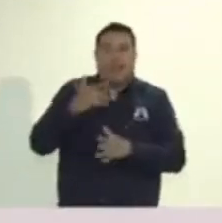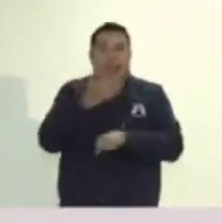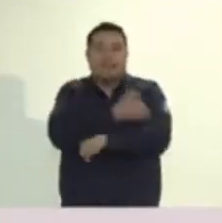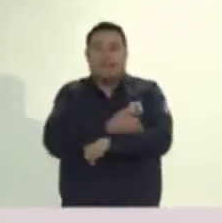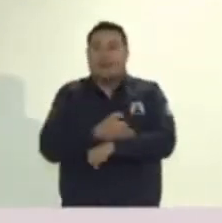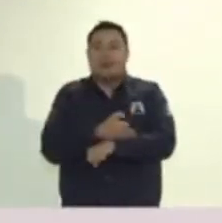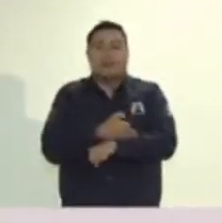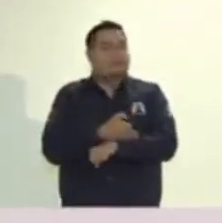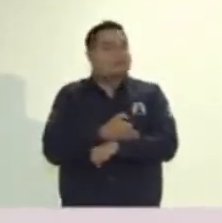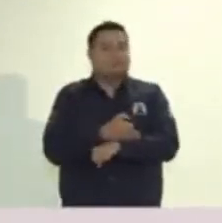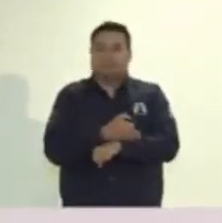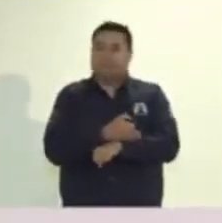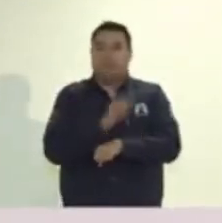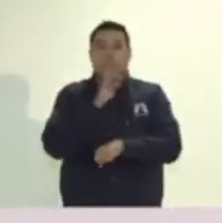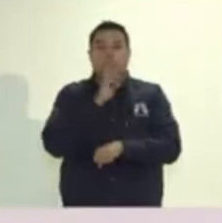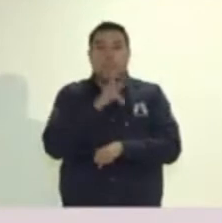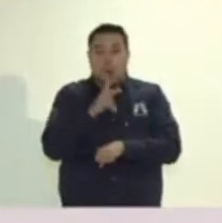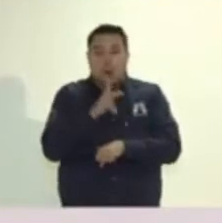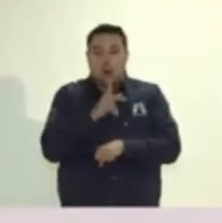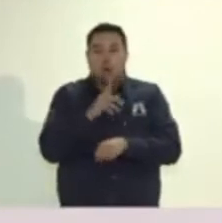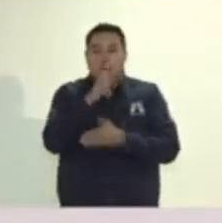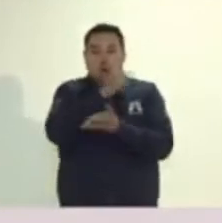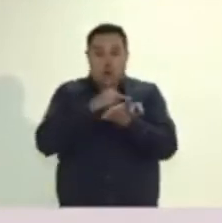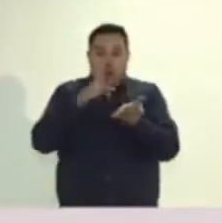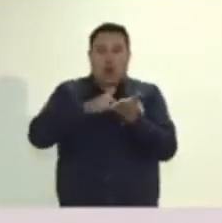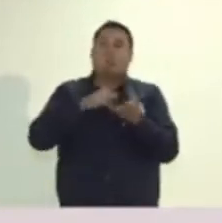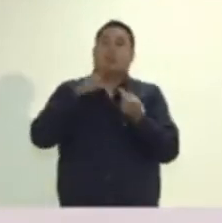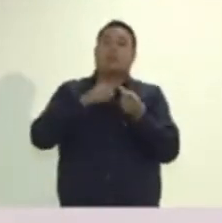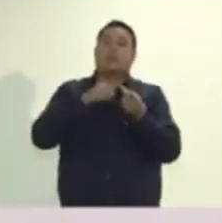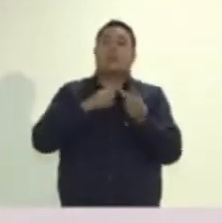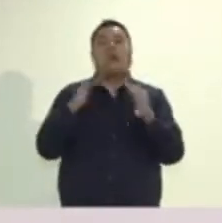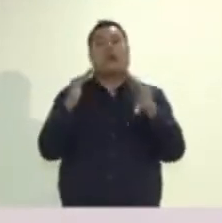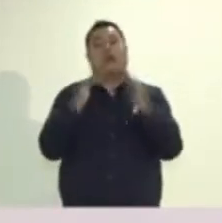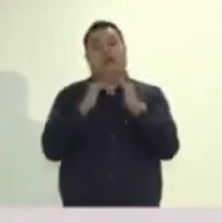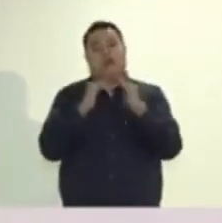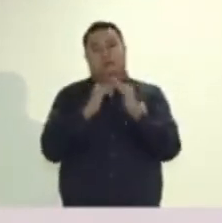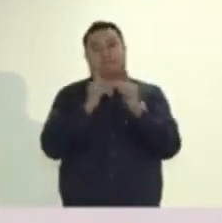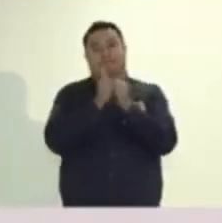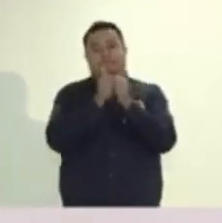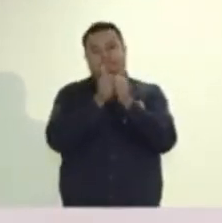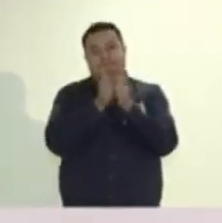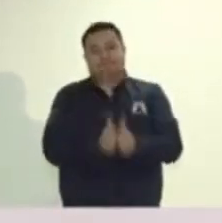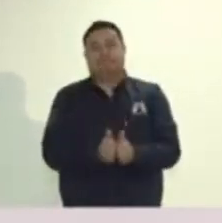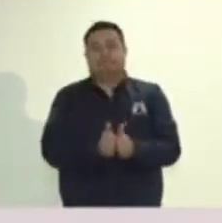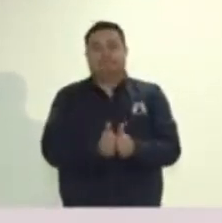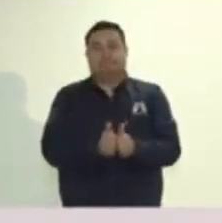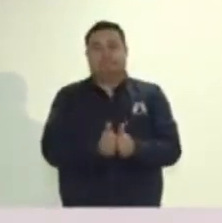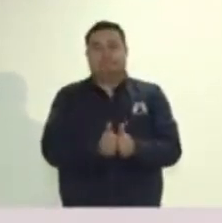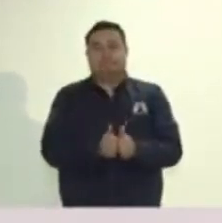El mejor lugar para estar con la familia es tu casa, quédate en casa.